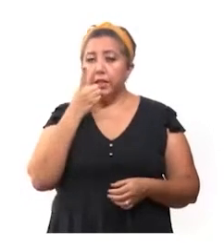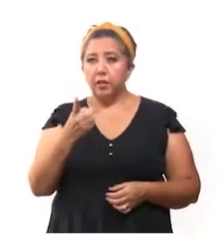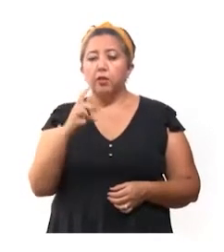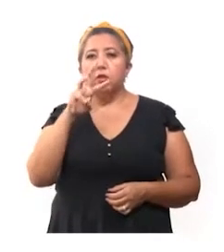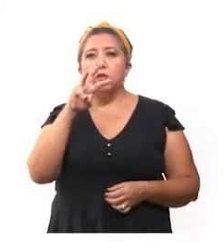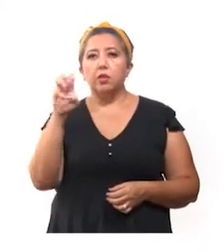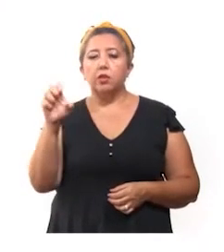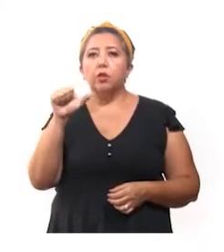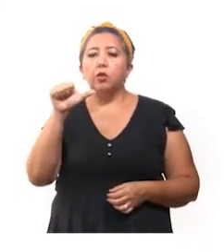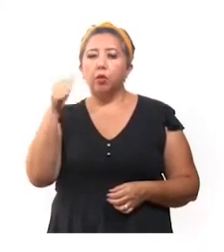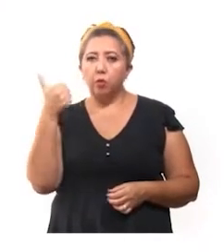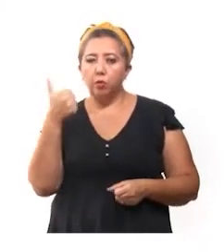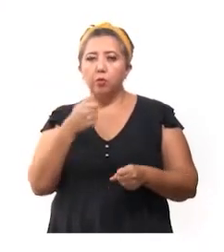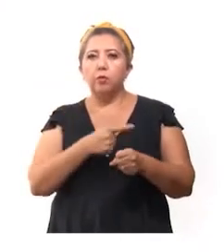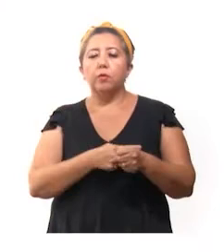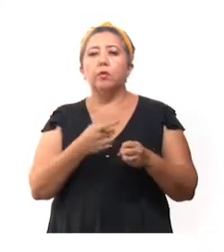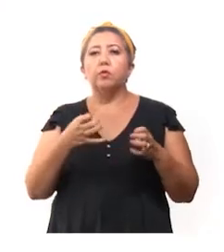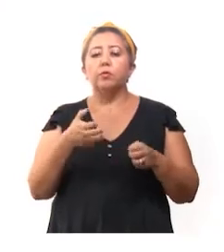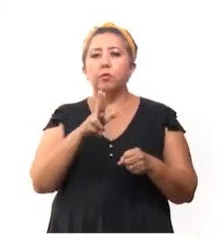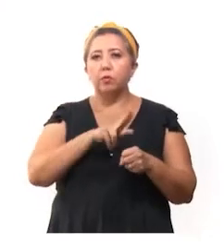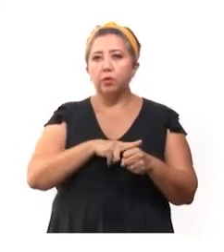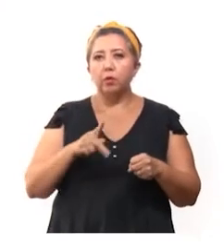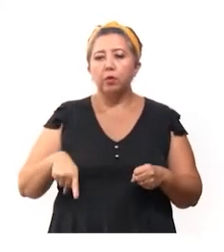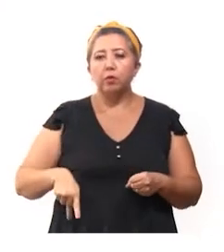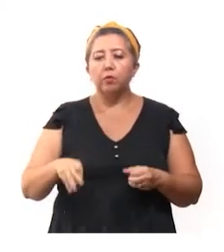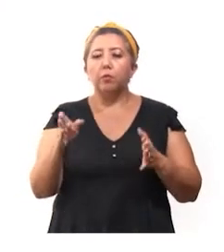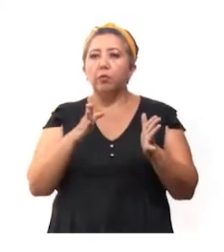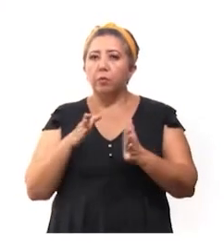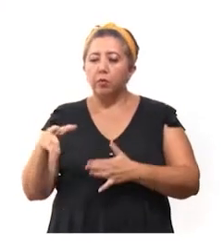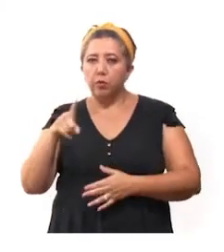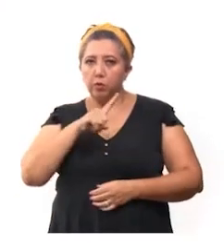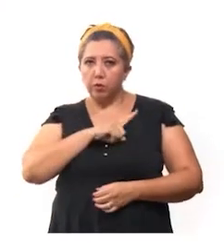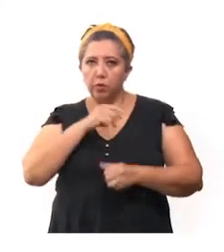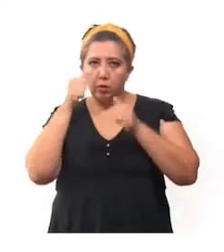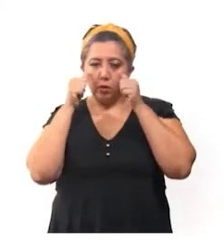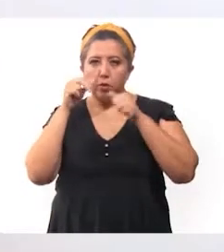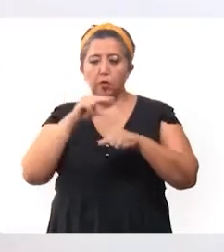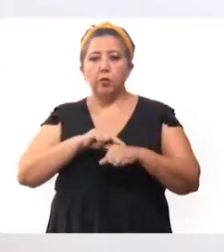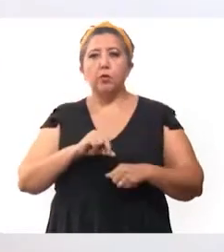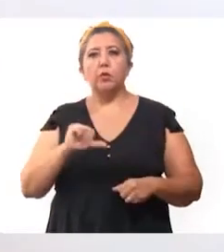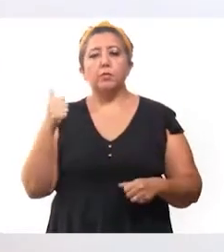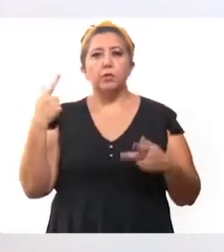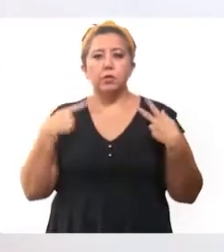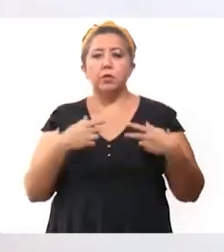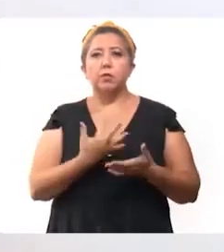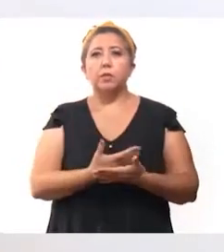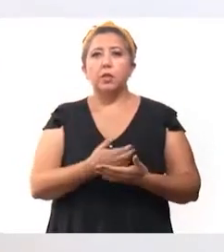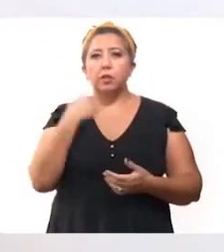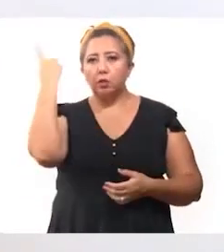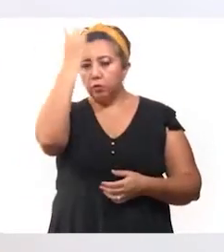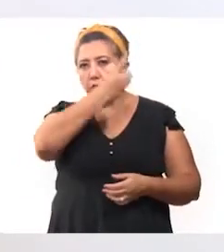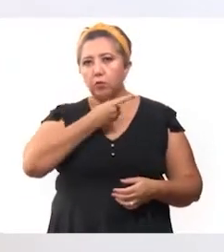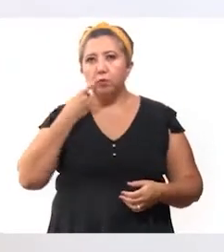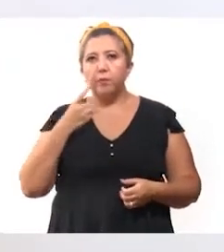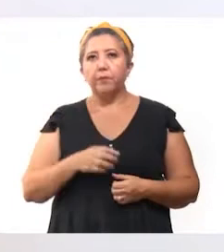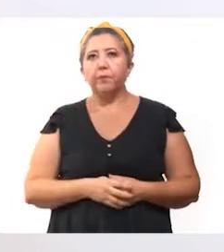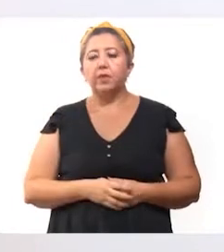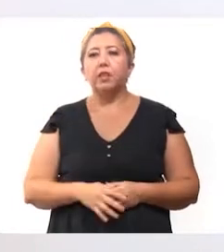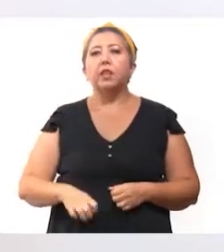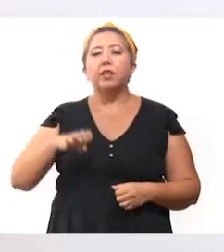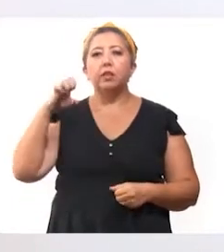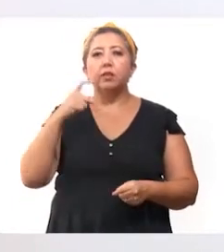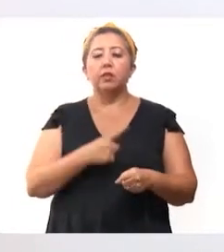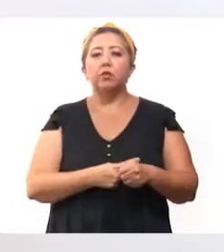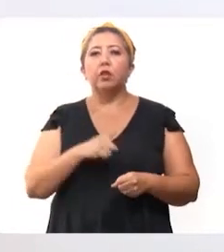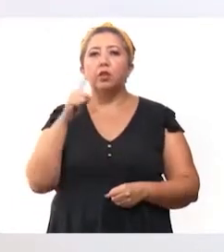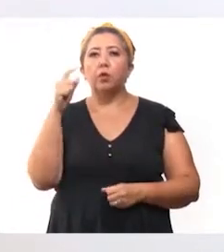mencionó, 311 de los casos positivos están en hospitales públicos y en aislamiento total. Hay otros pacientes a la espera de diagnóstico. El rango